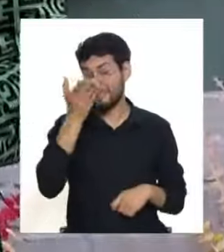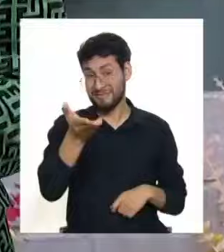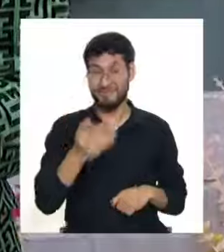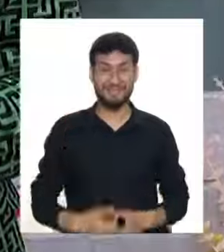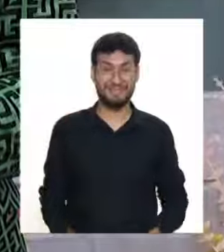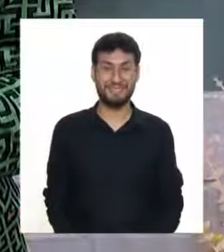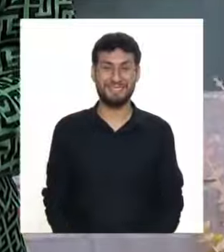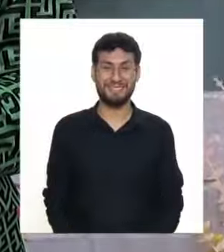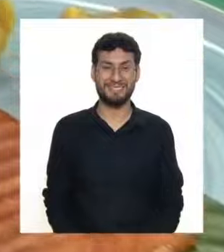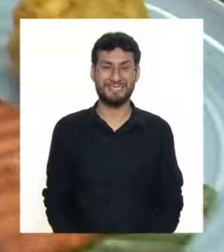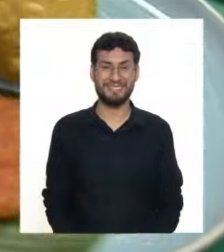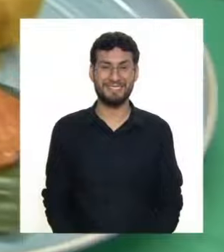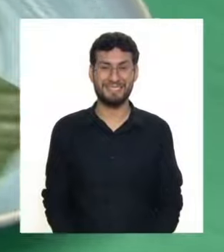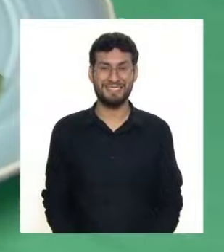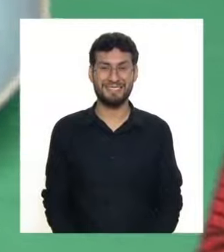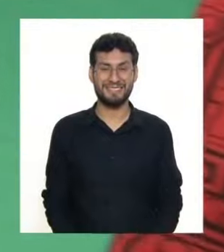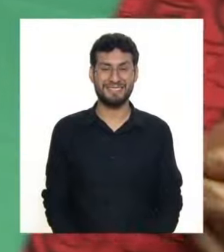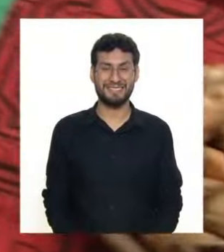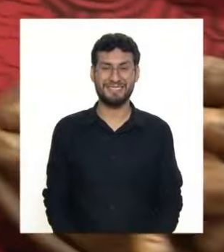verlos.